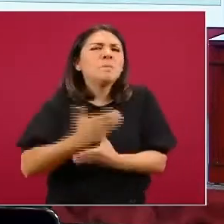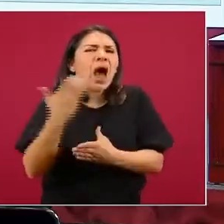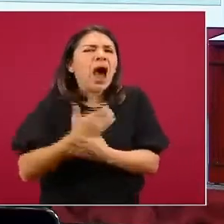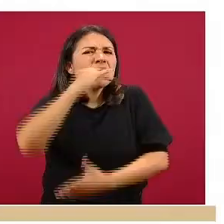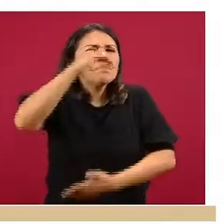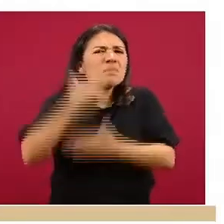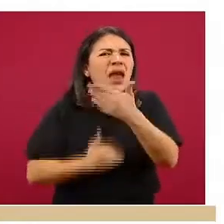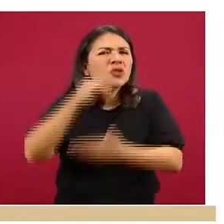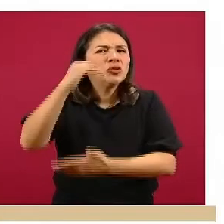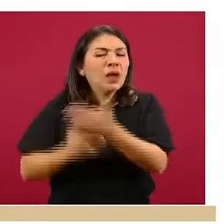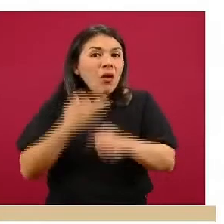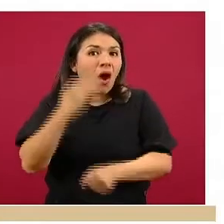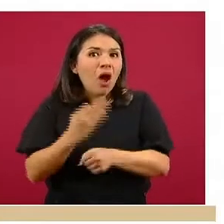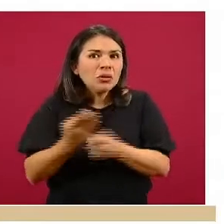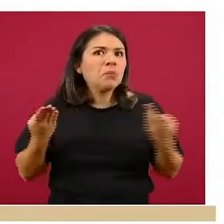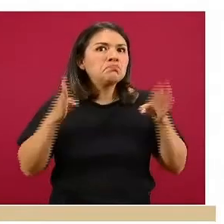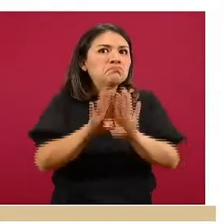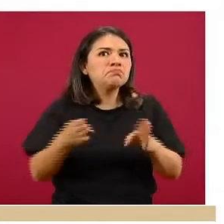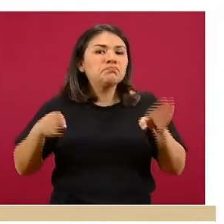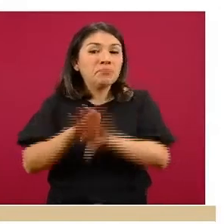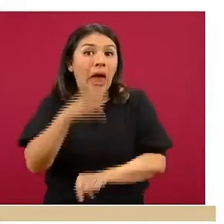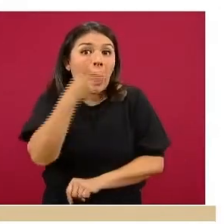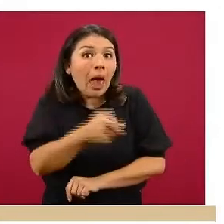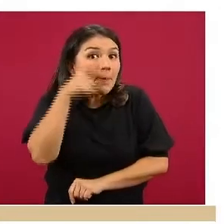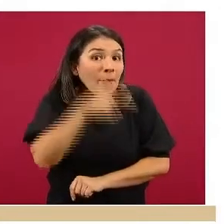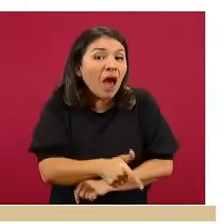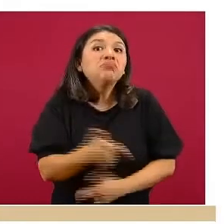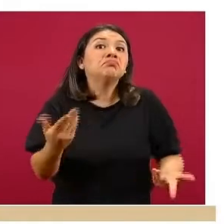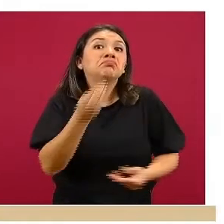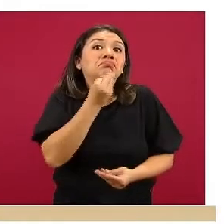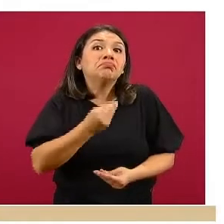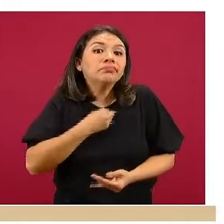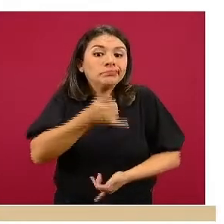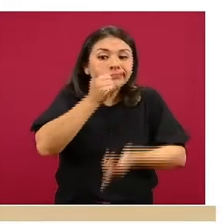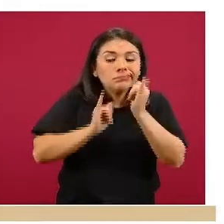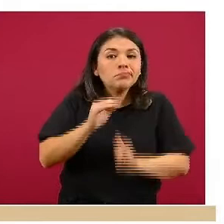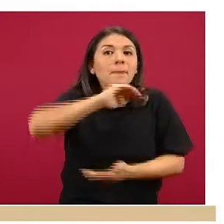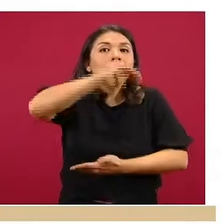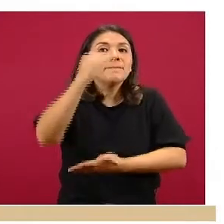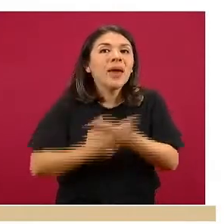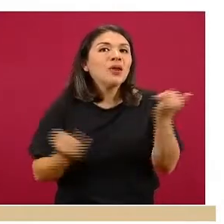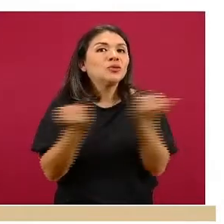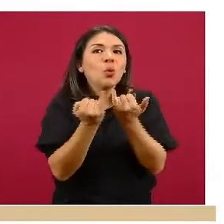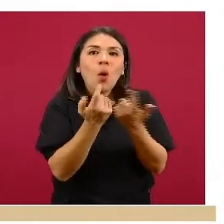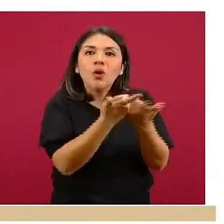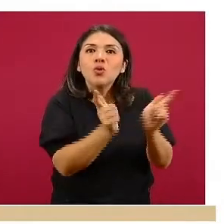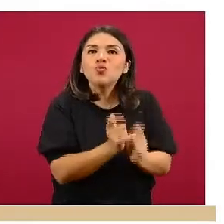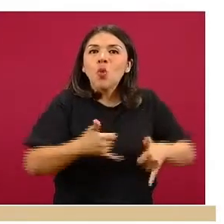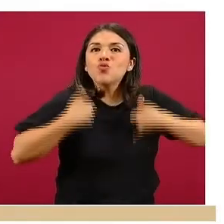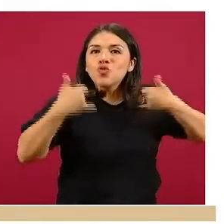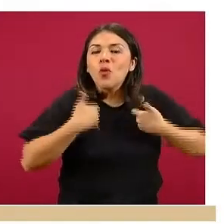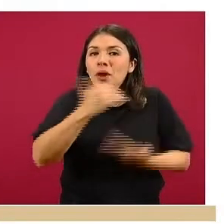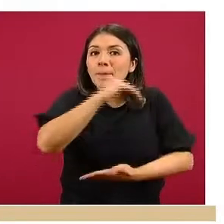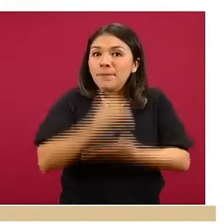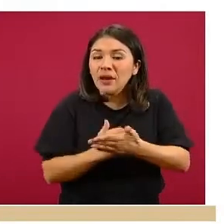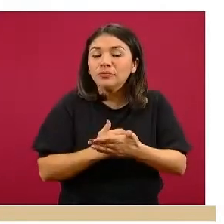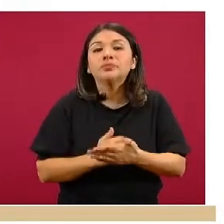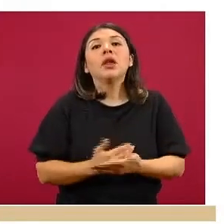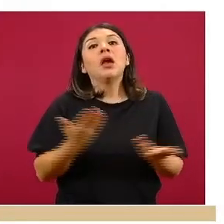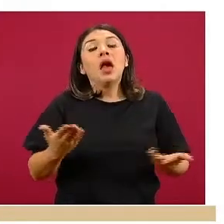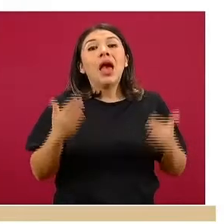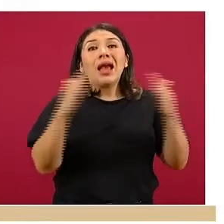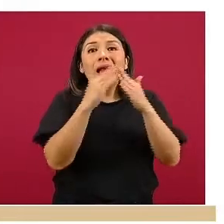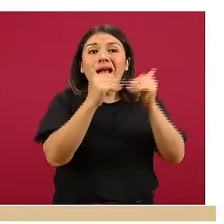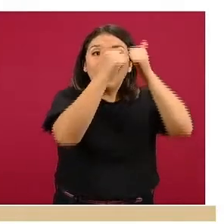le dicen los chavos actualmente, y esto ha hecho pues que se disminuya un poco el consumo en este grupo etario. El confinamiento, la